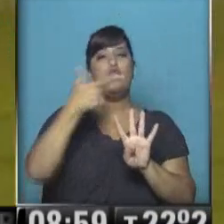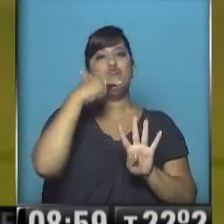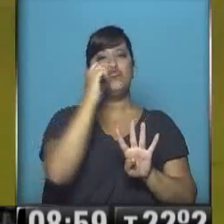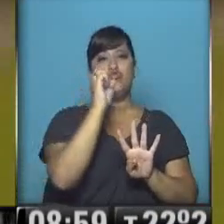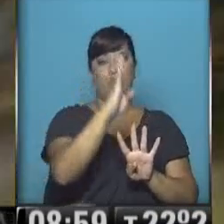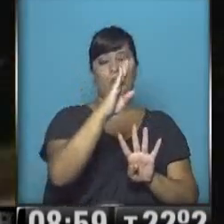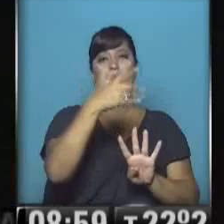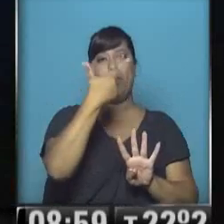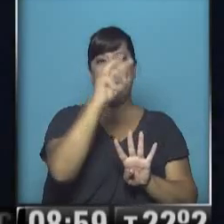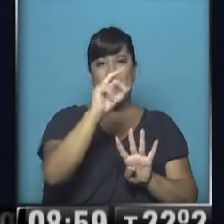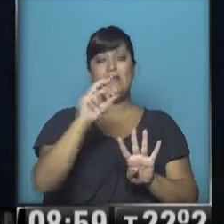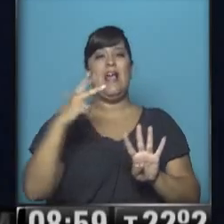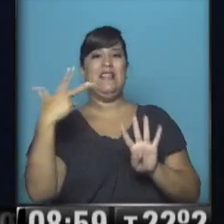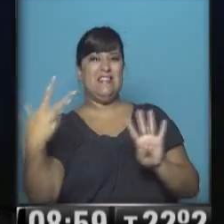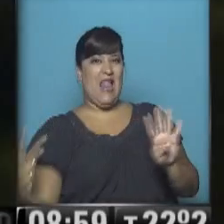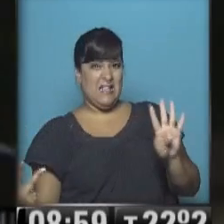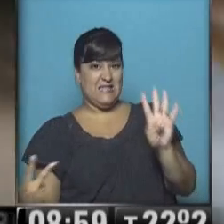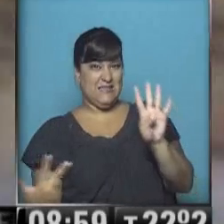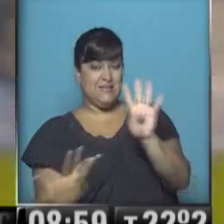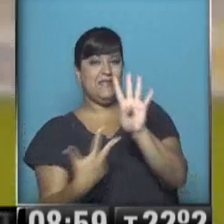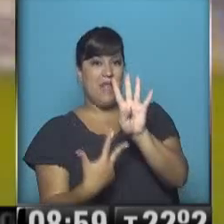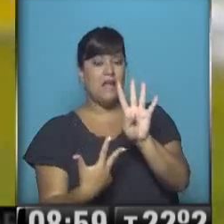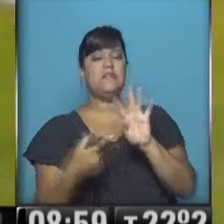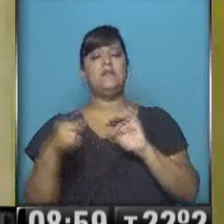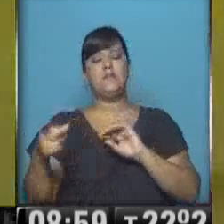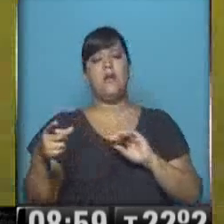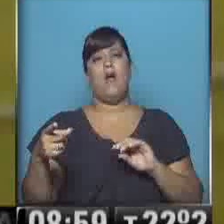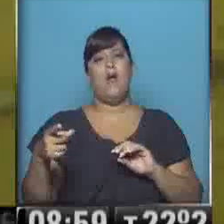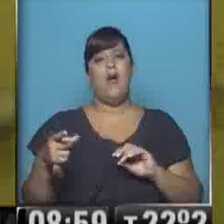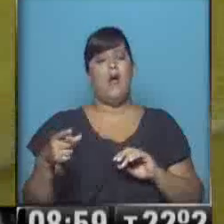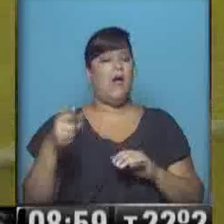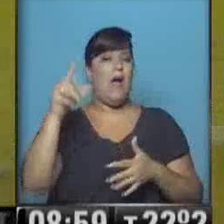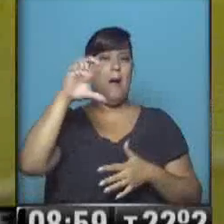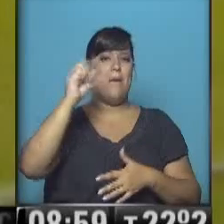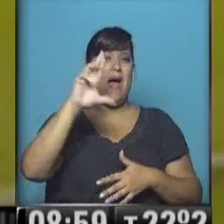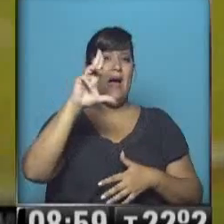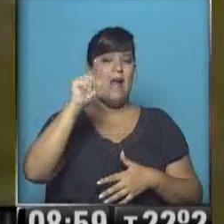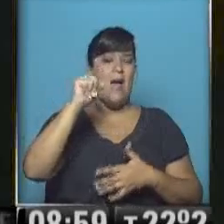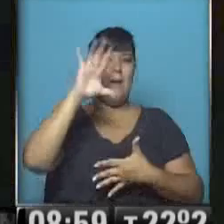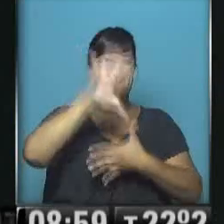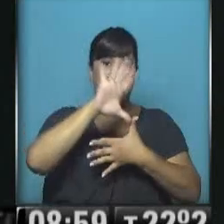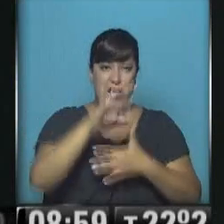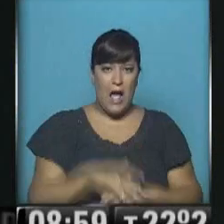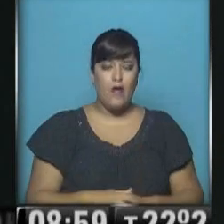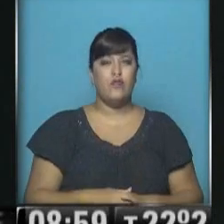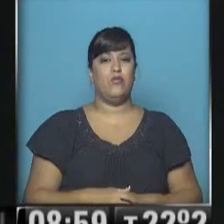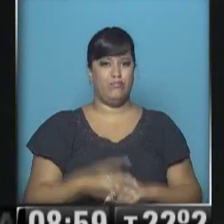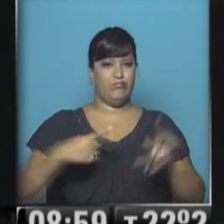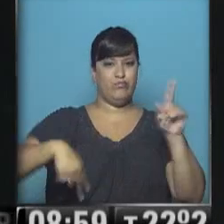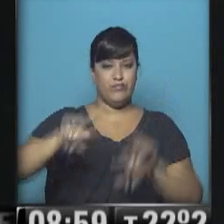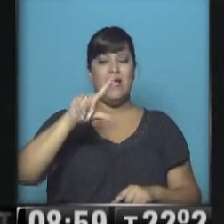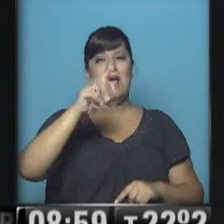últimos tres van a ir al Panamericano, digamos que hay premios para absolutamente todos. Sí, allí el cabezazo entonces de Cardoso para